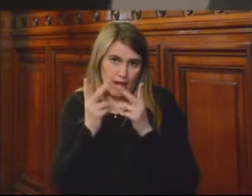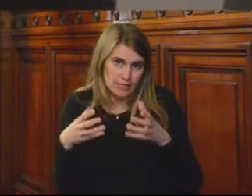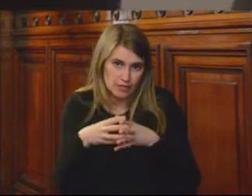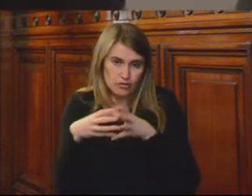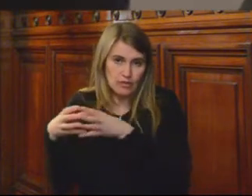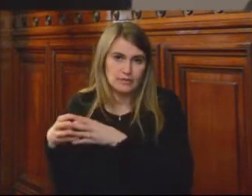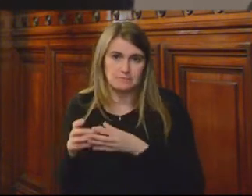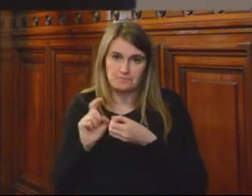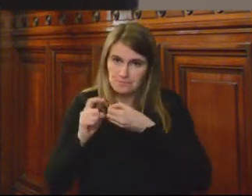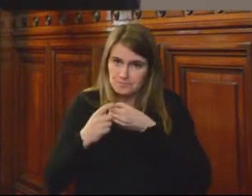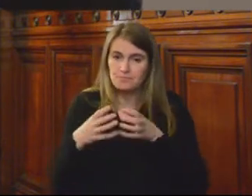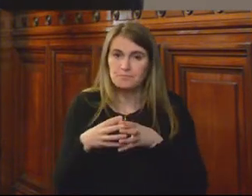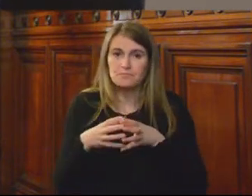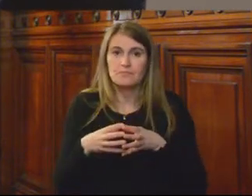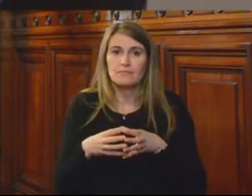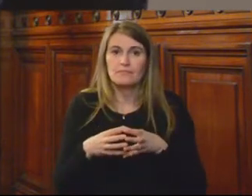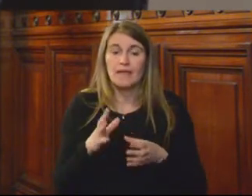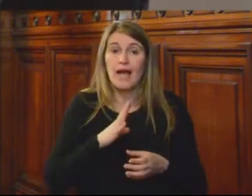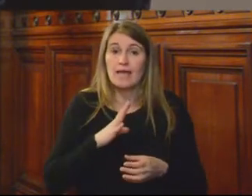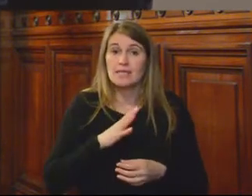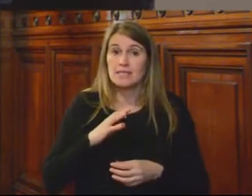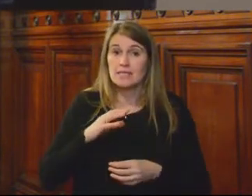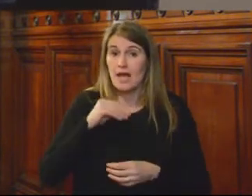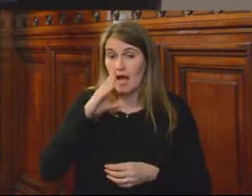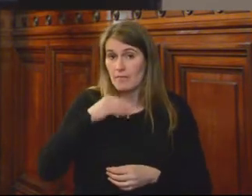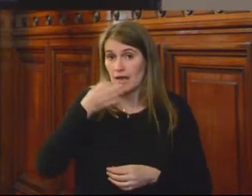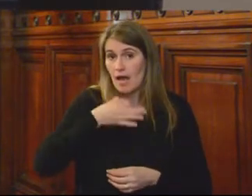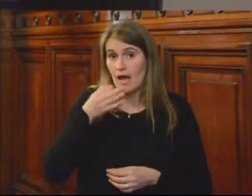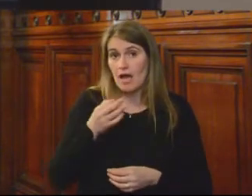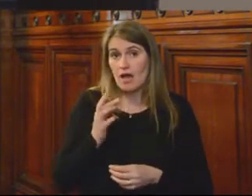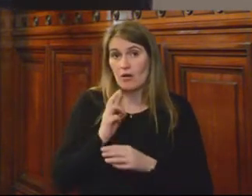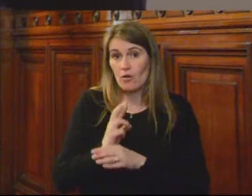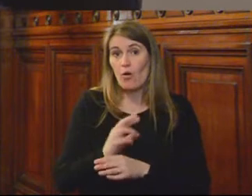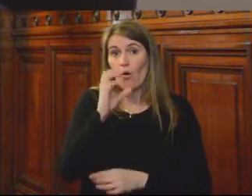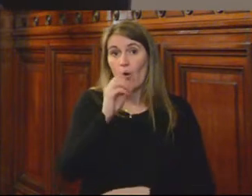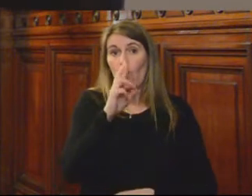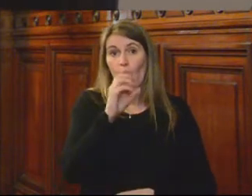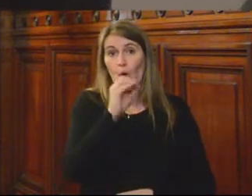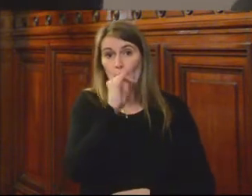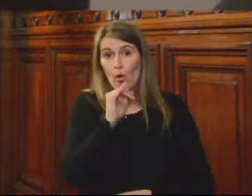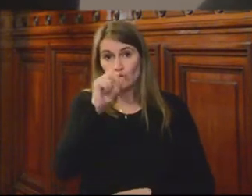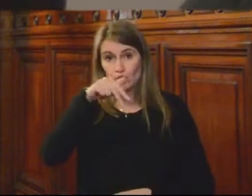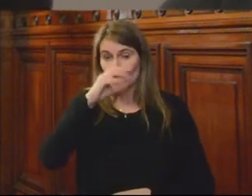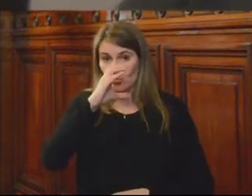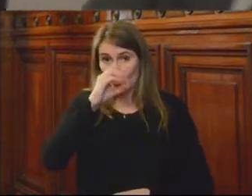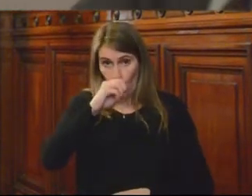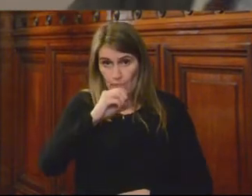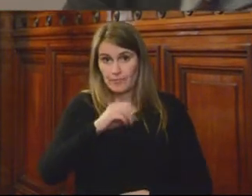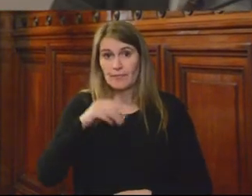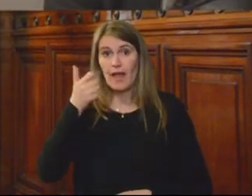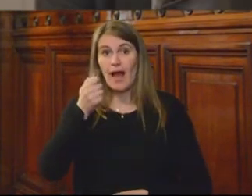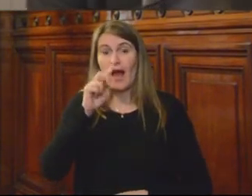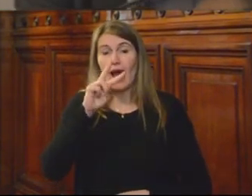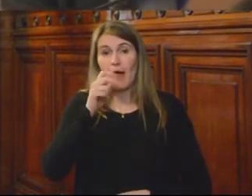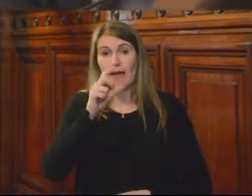En la mesa, el comisionado Jesús Orozco, el comisionado James Cavallaro, la